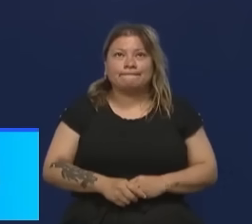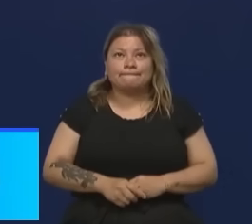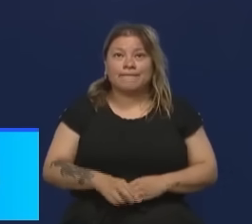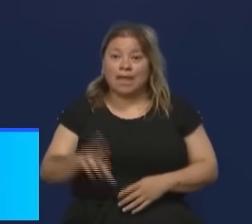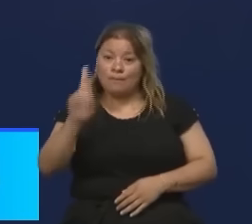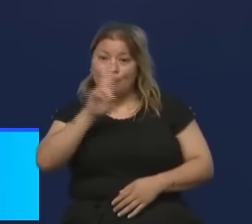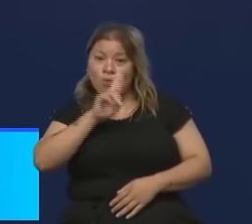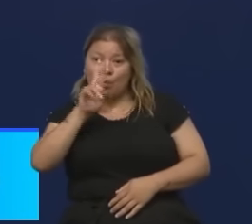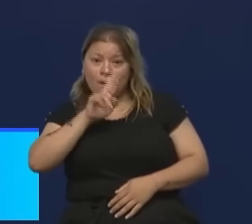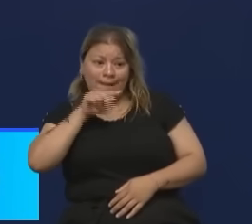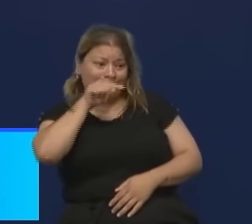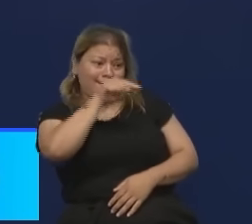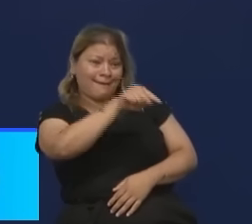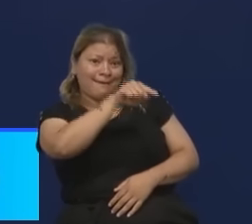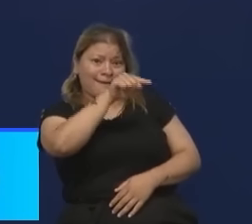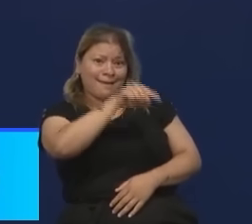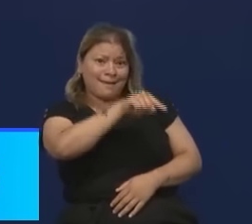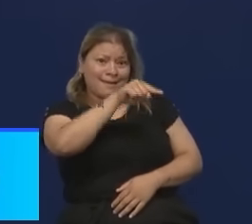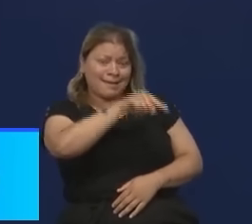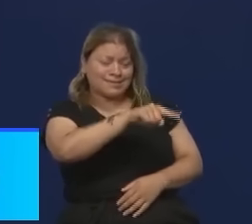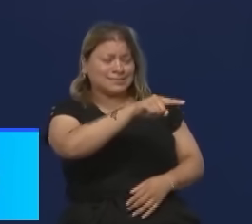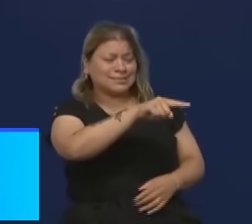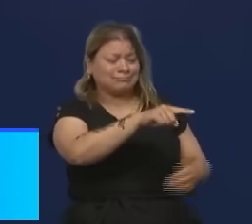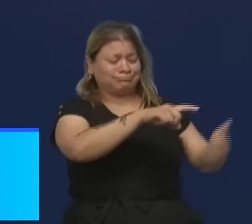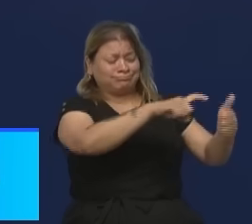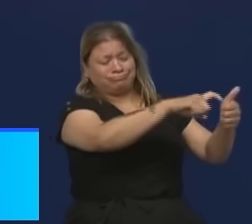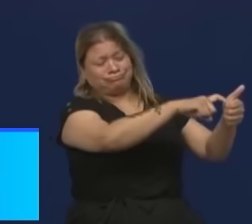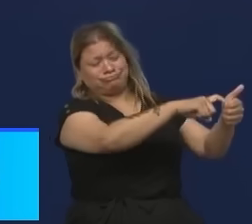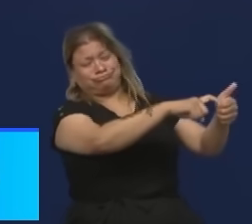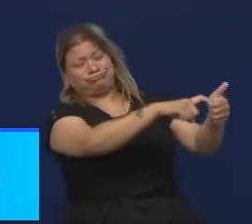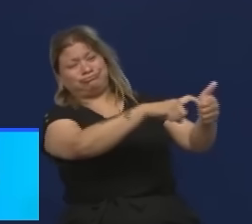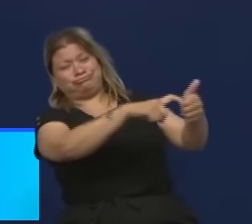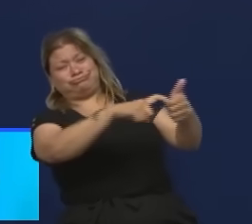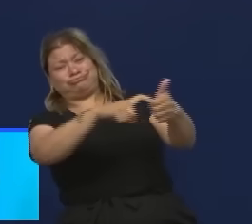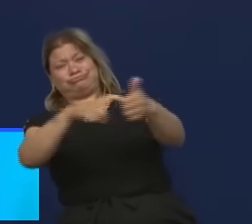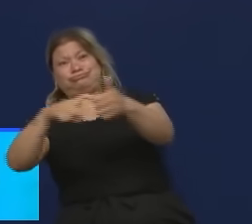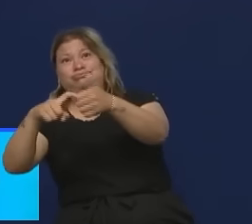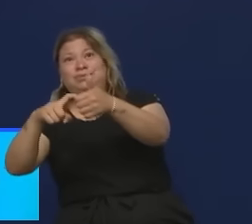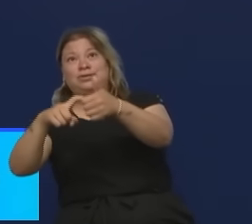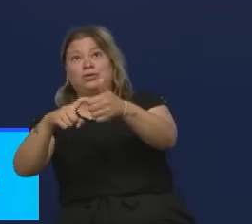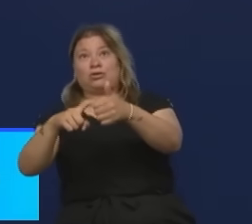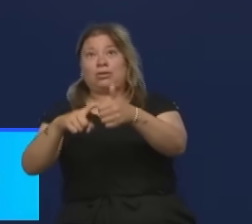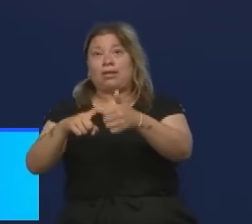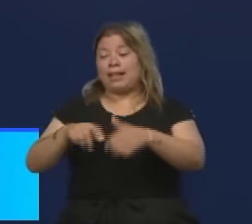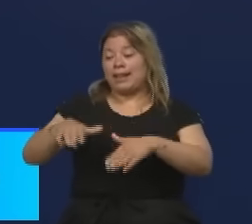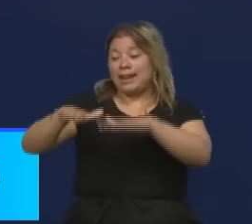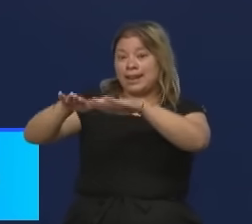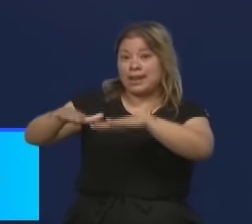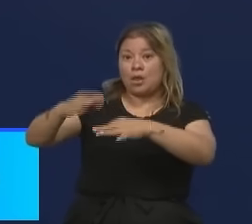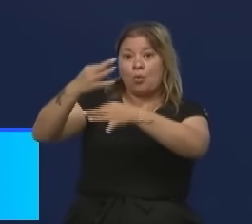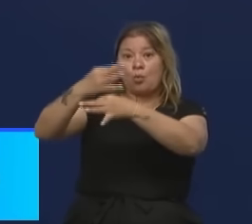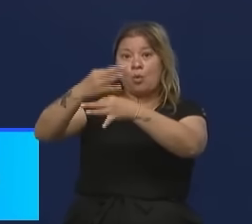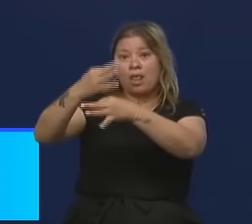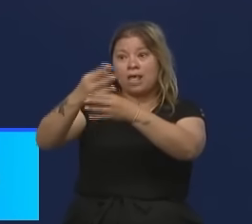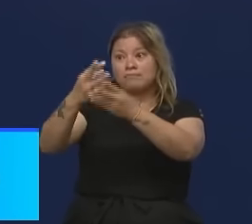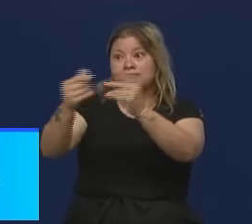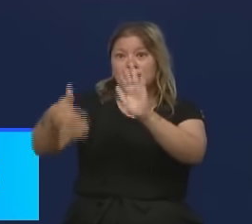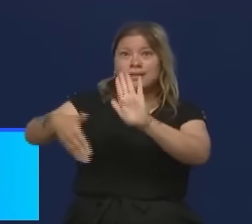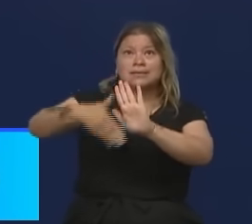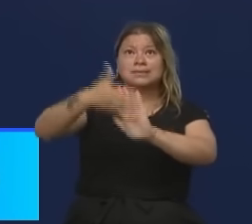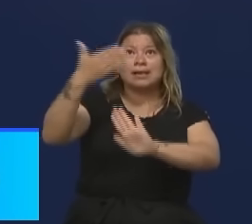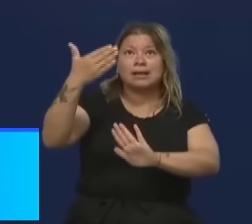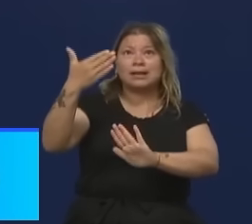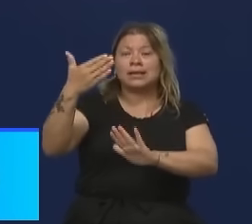Esta mujer fue arrastrada con violencia en medio de la calle y estos chicos que salían del colegio hicieron